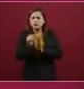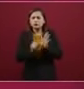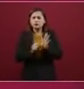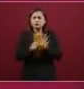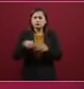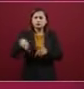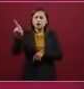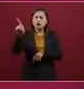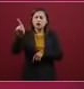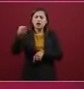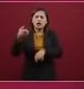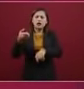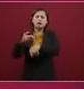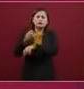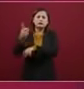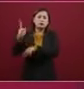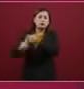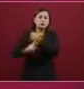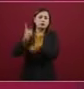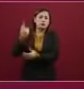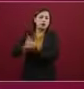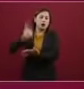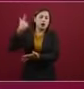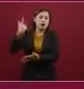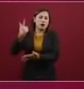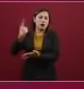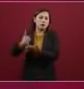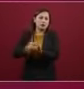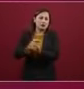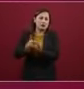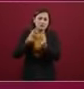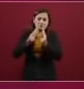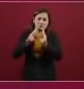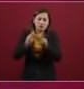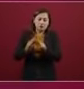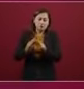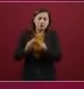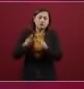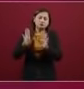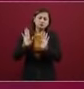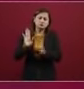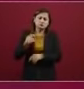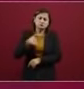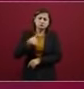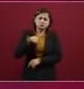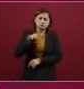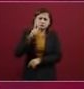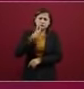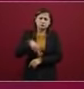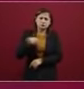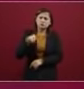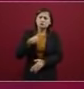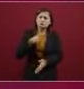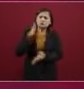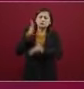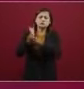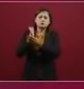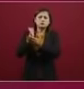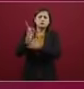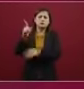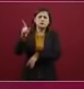conflicto grave de narcotráfico. Entonces, pues sí estuve en una ocasión por 3-4 meses en el estado